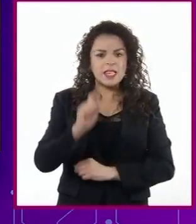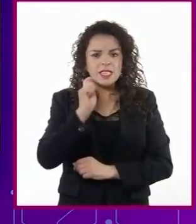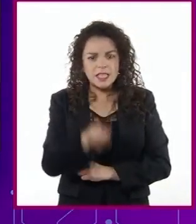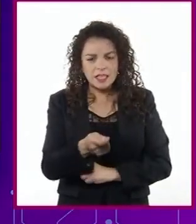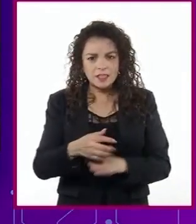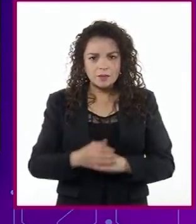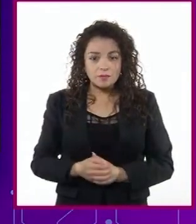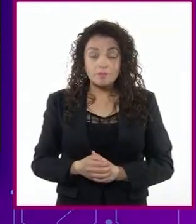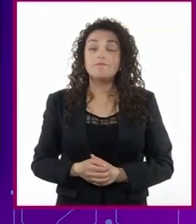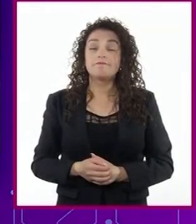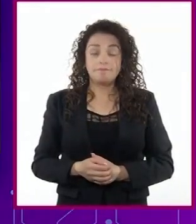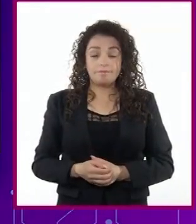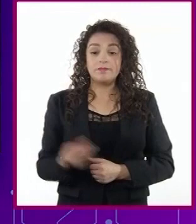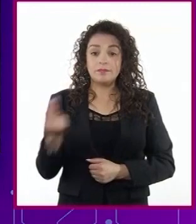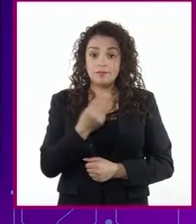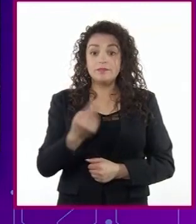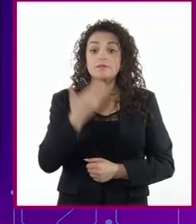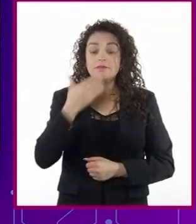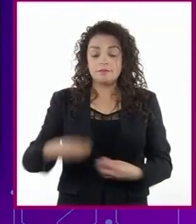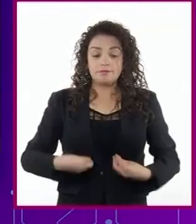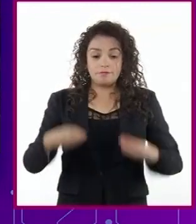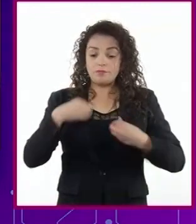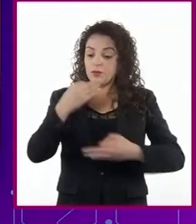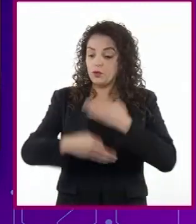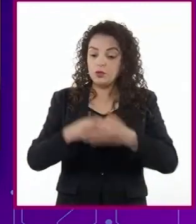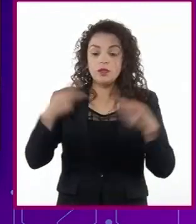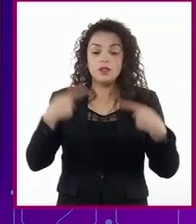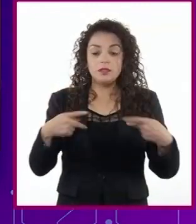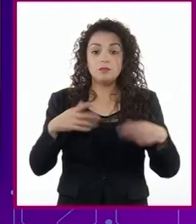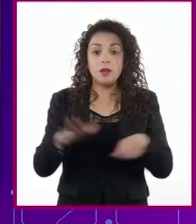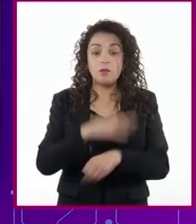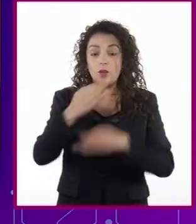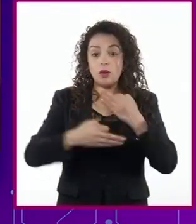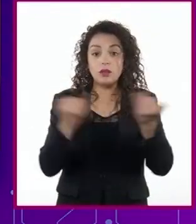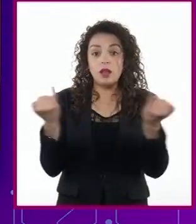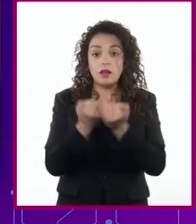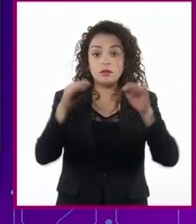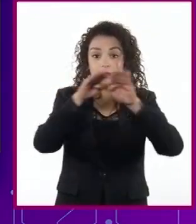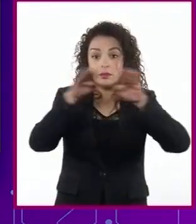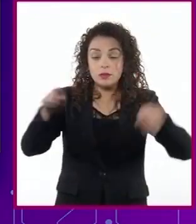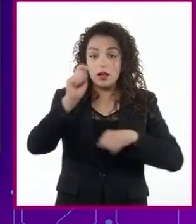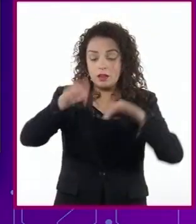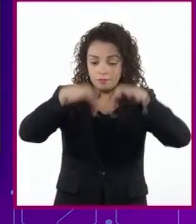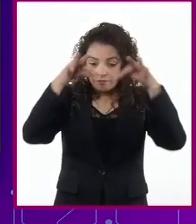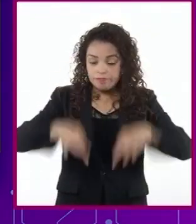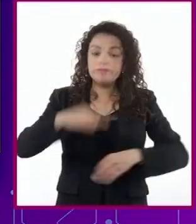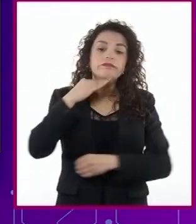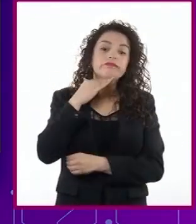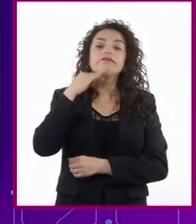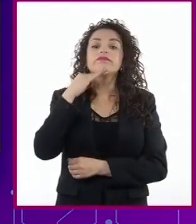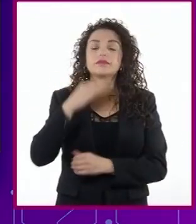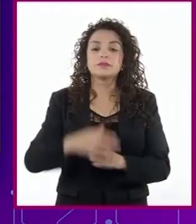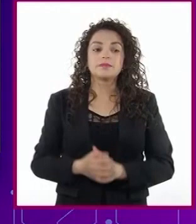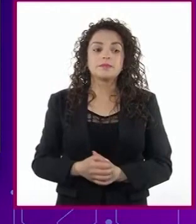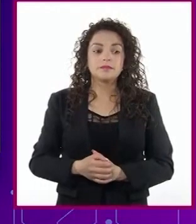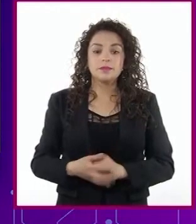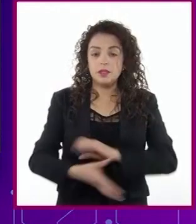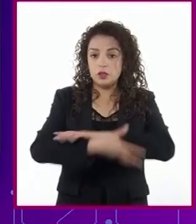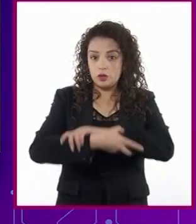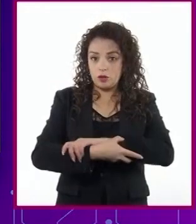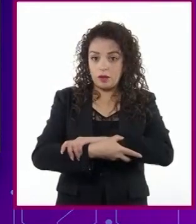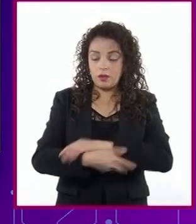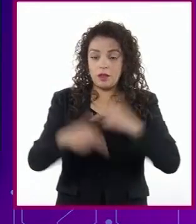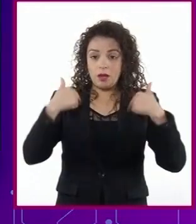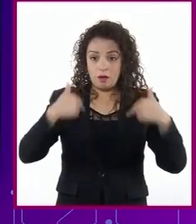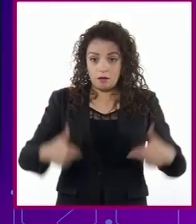bien de todas las personas, solo por el hecho de que todos somos iguales en dignidad. Para que tanto la solidaridad como la dignidad